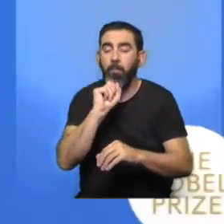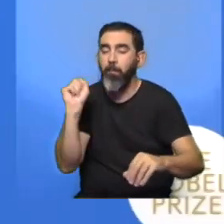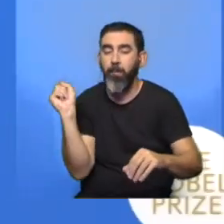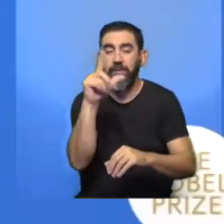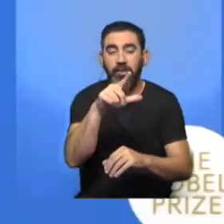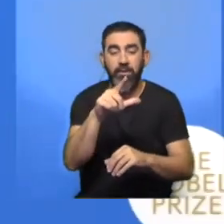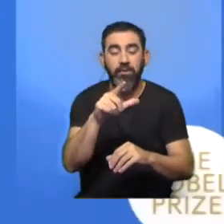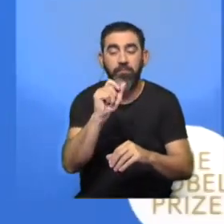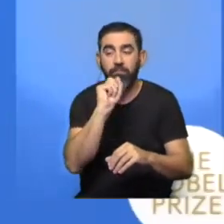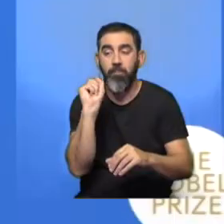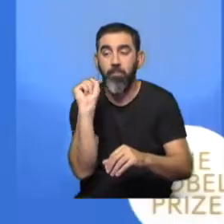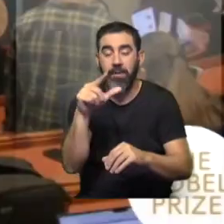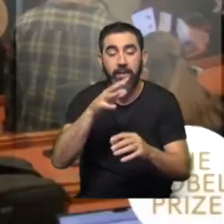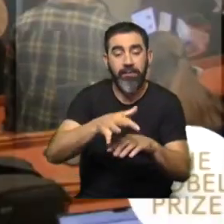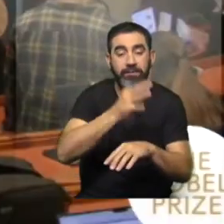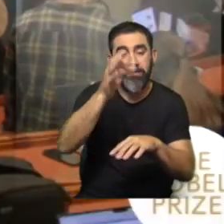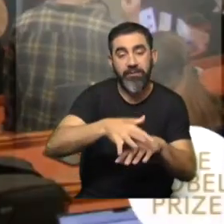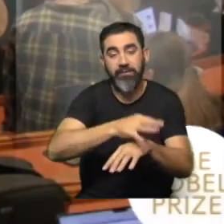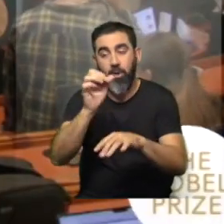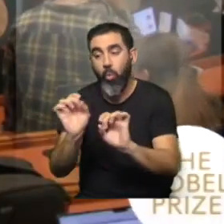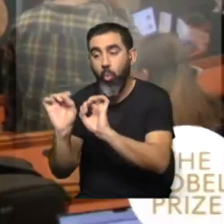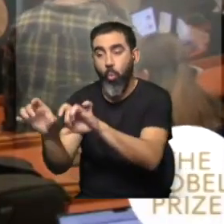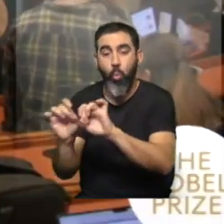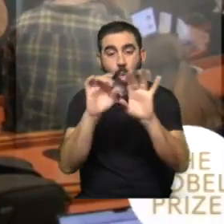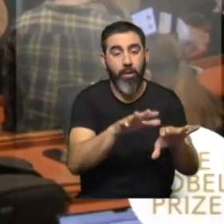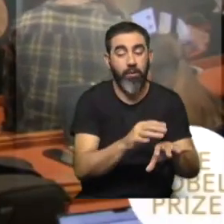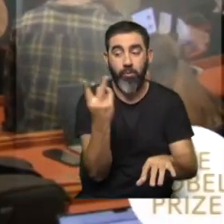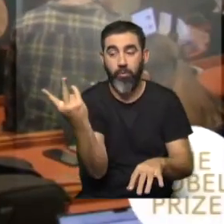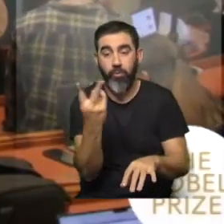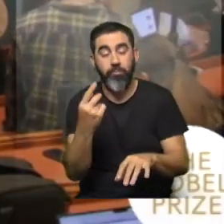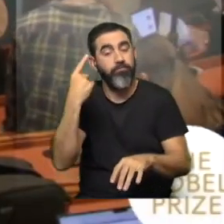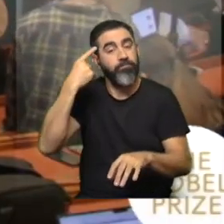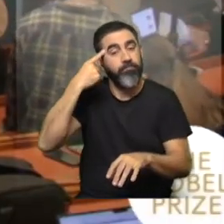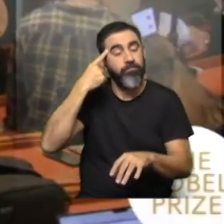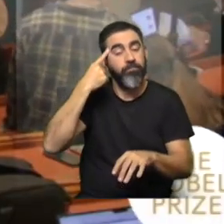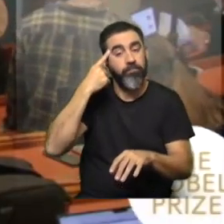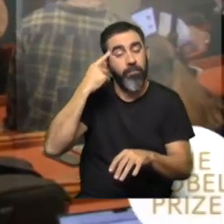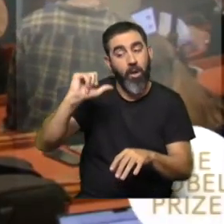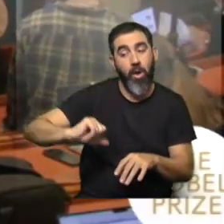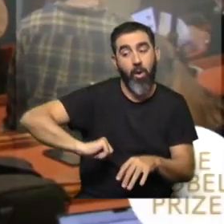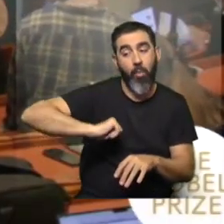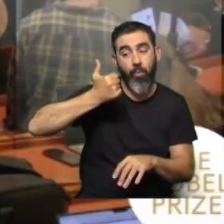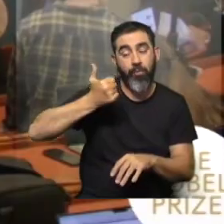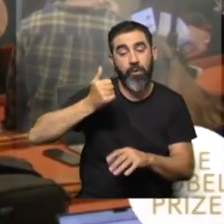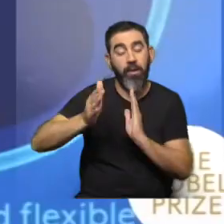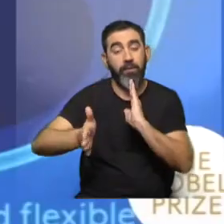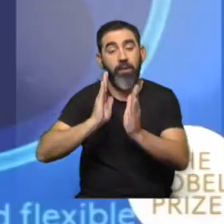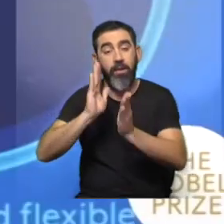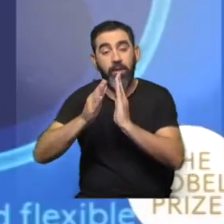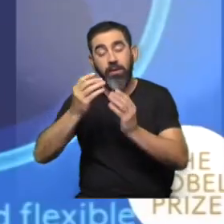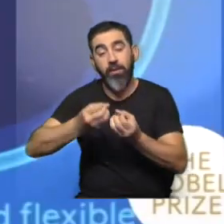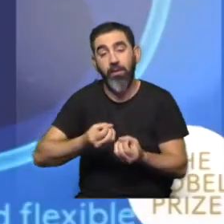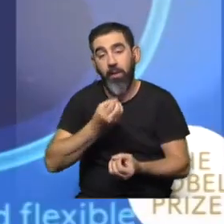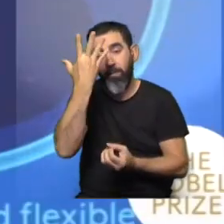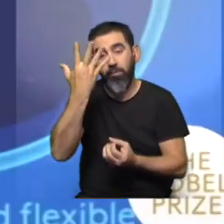trabajo es llevar mensajes de una célula a otras. Karikó y Weissman pensaron en usar esta molécula como terapia contra